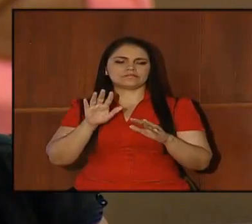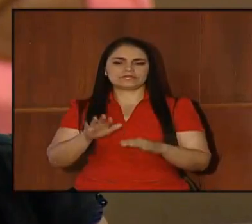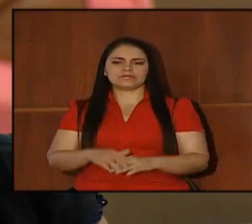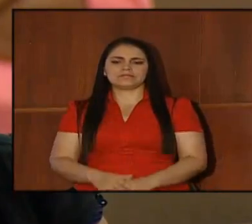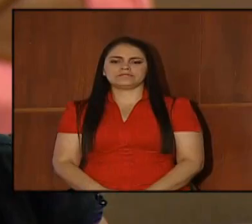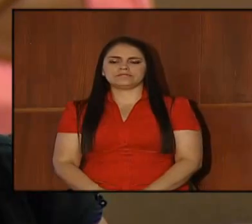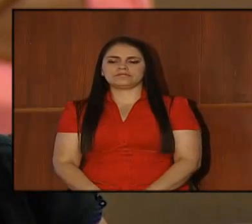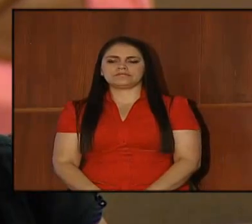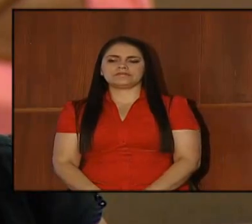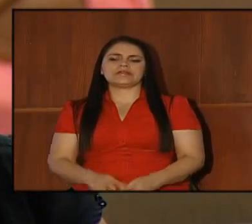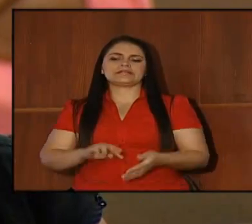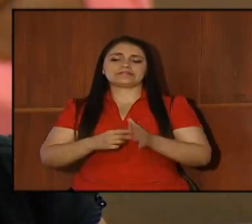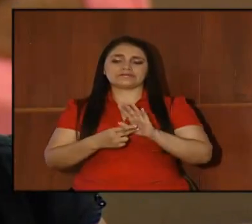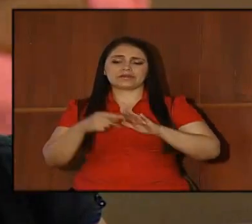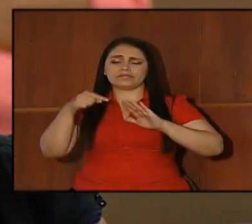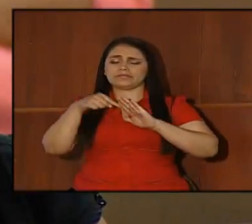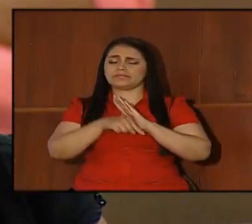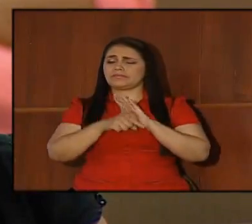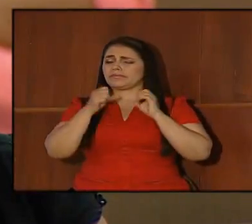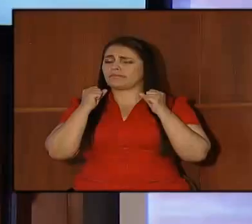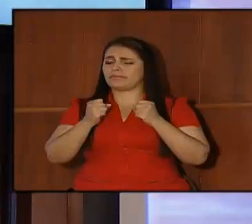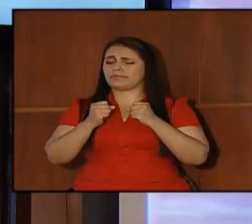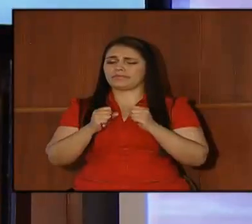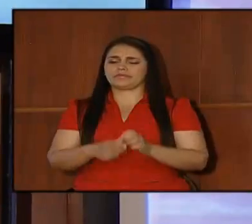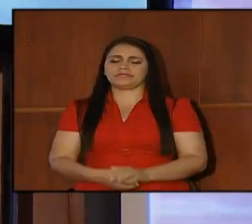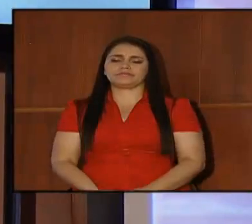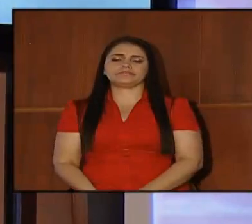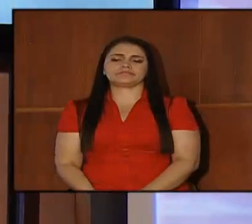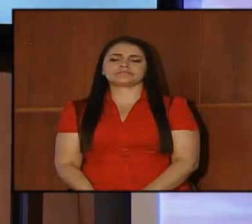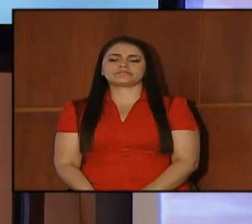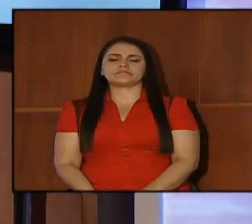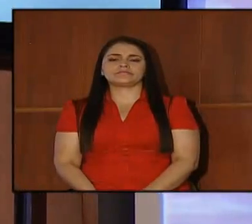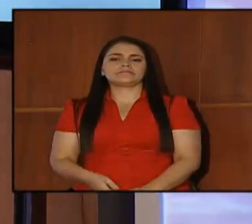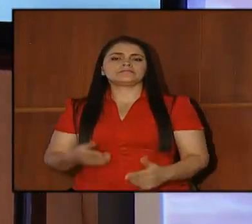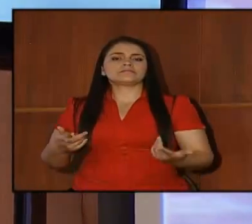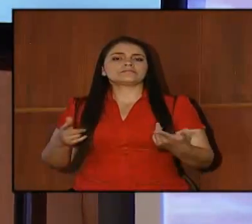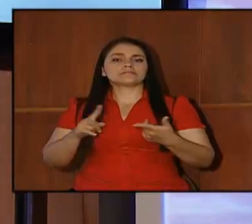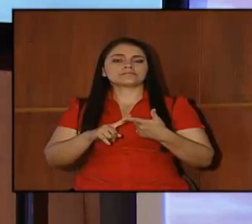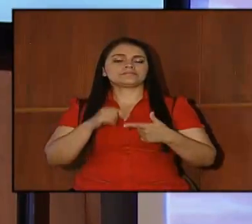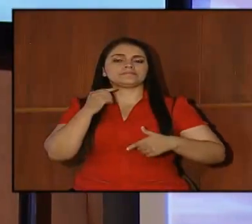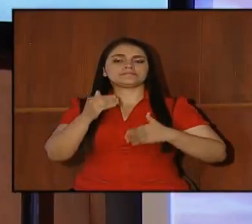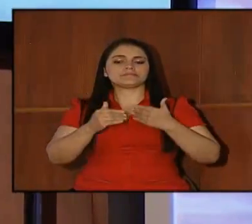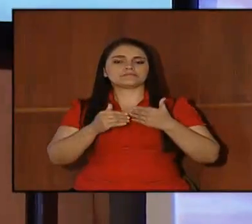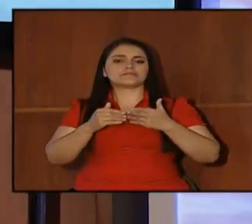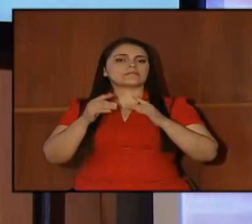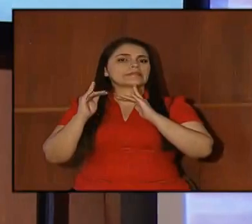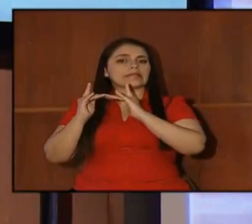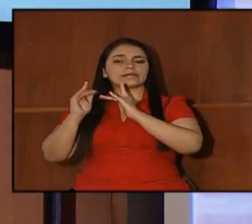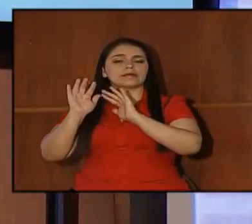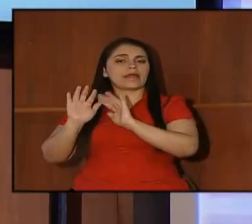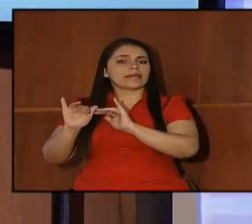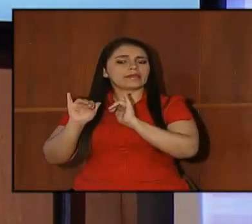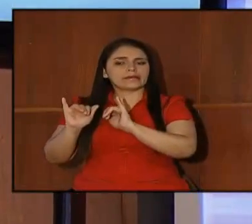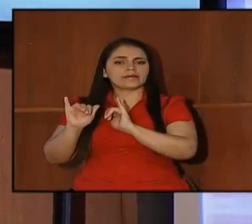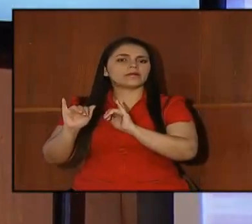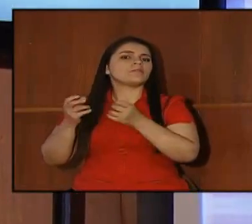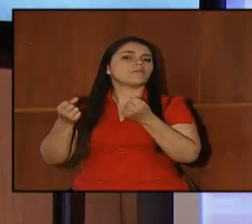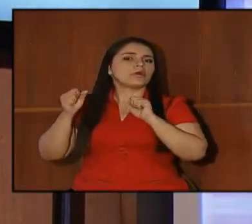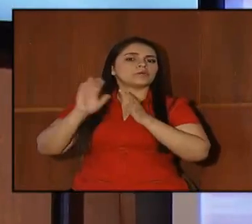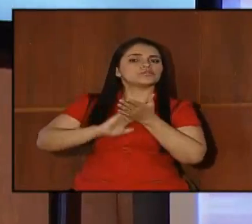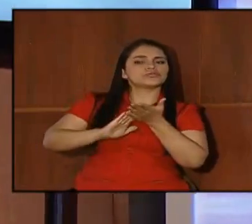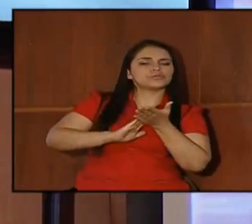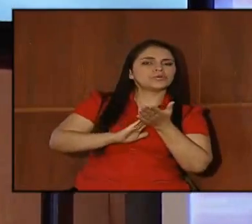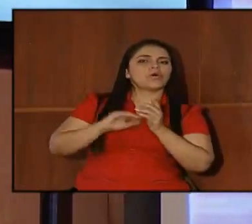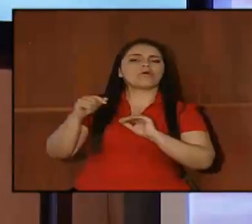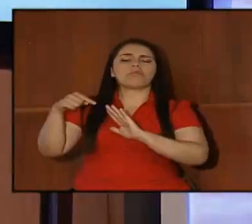a ser una herida más profunda. En la medida en que los pacientes apoyan en las úlceras se profundizan y se